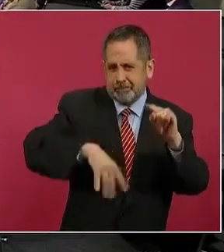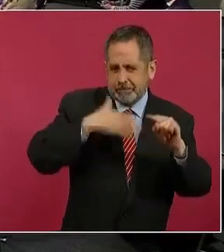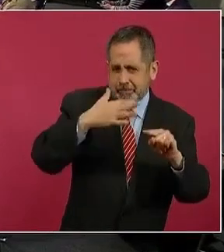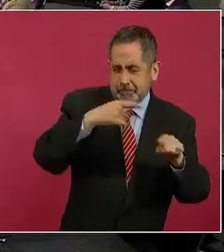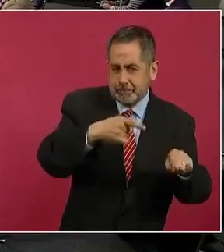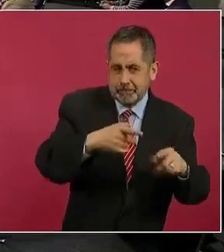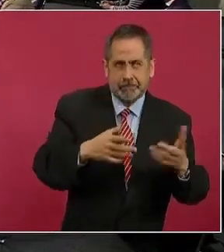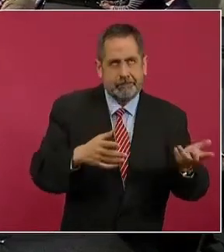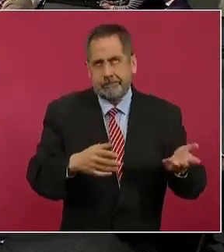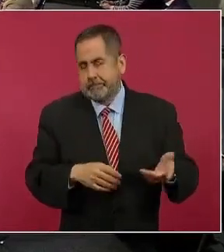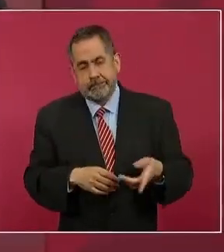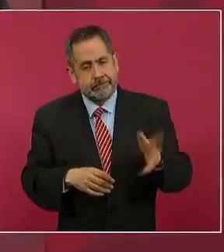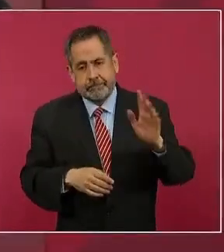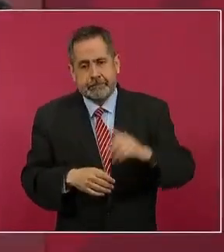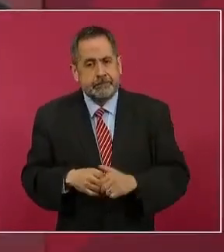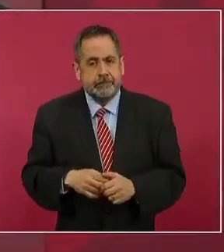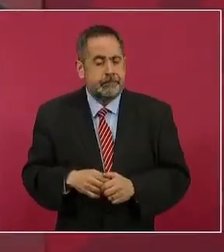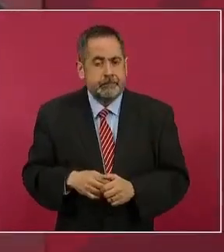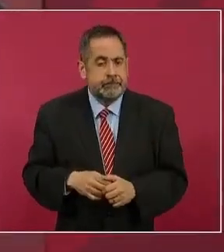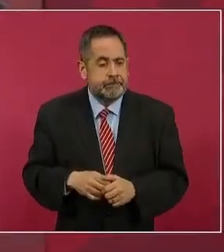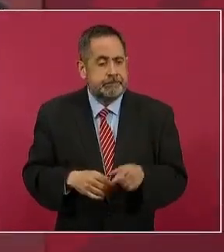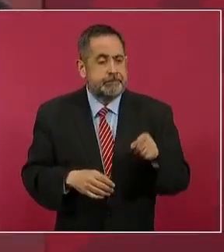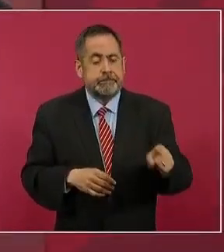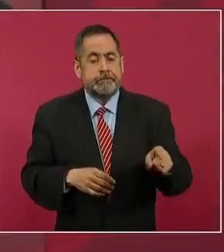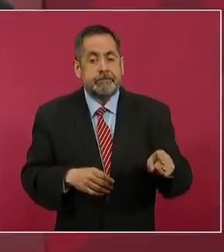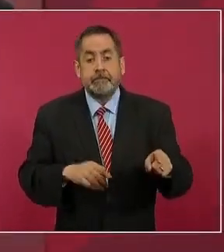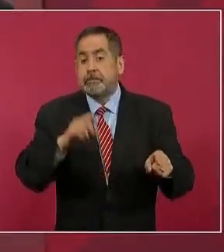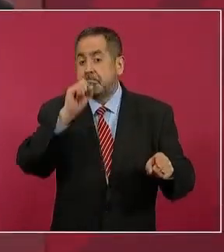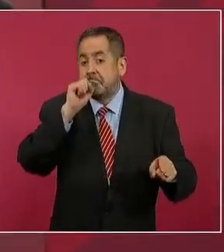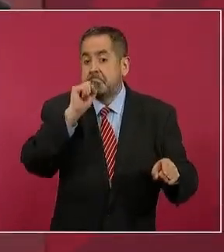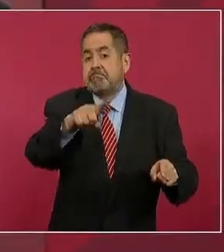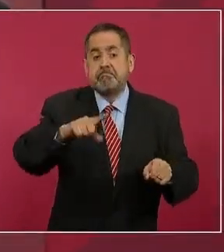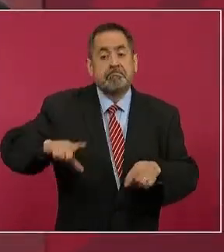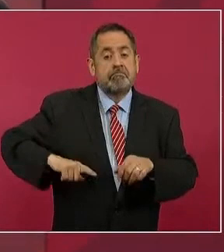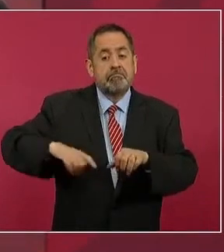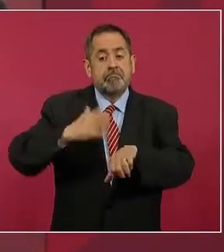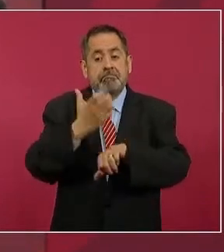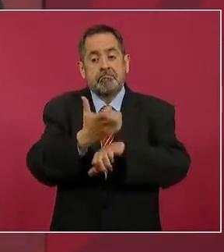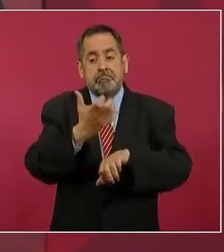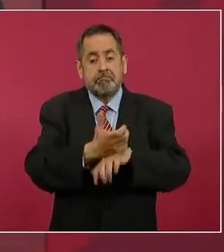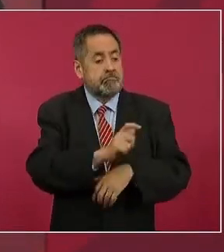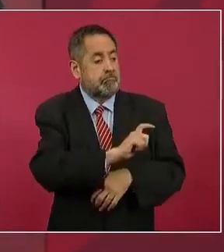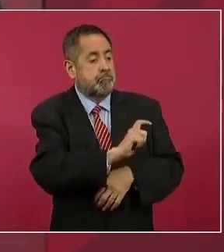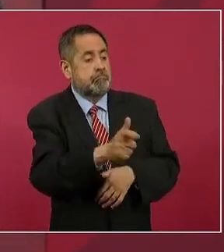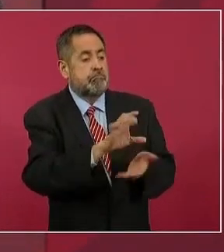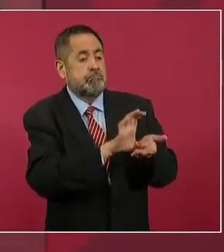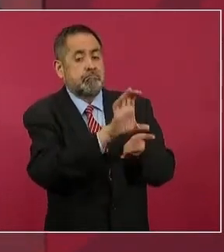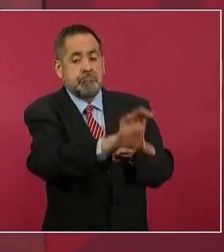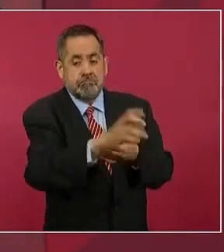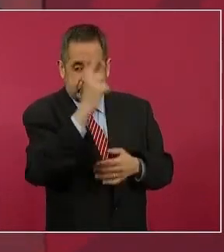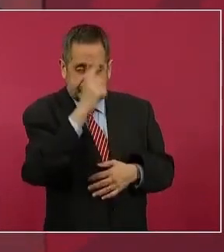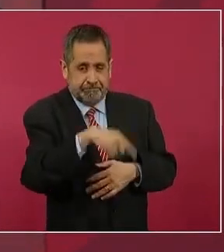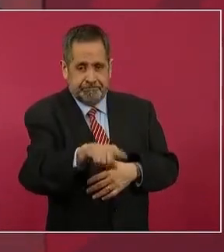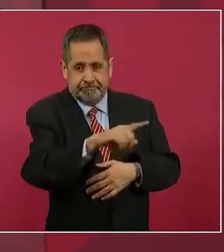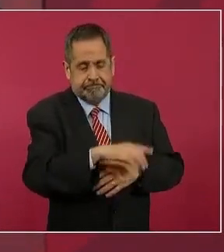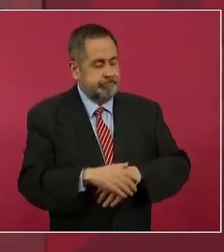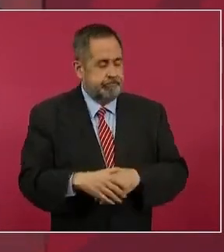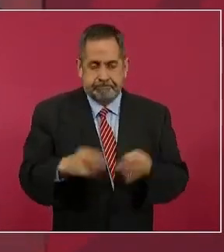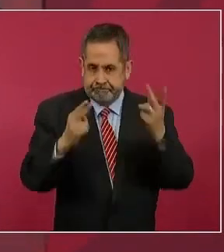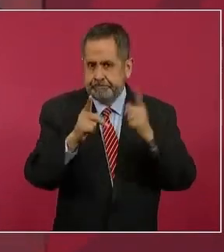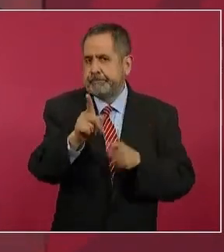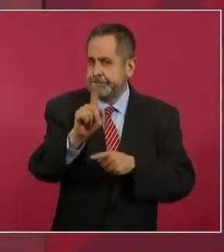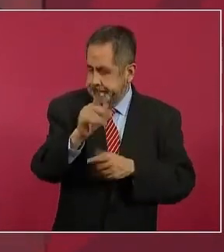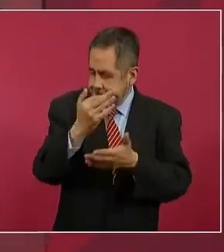que dicho sea de paso, hasta el gobierno de Estados Unidos les da dinero, que es un asunto que